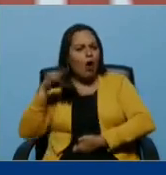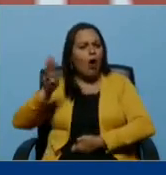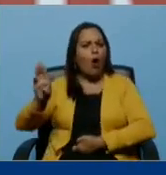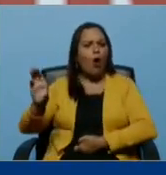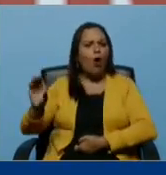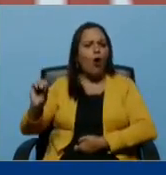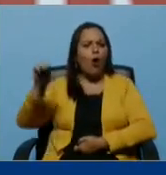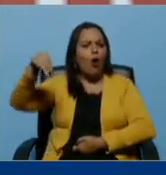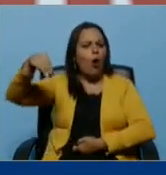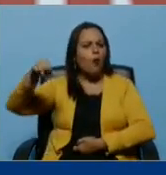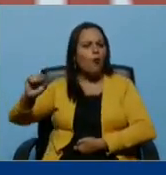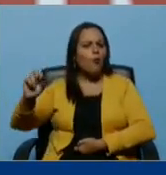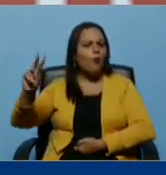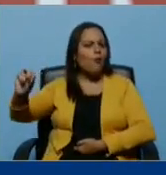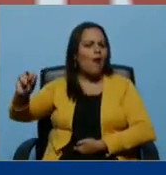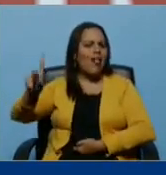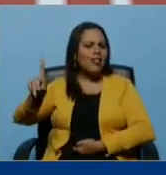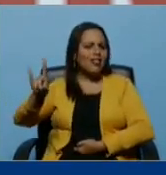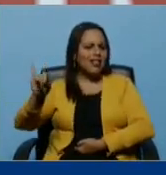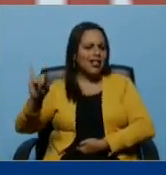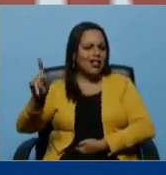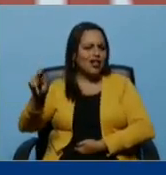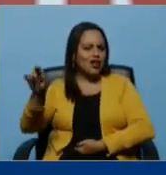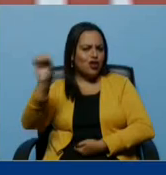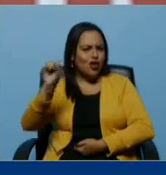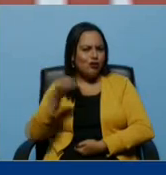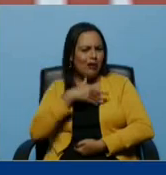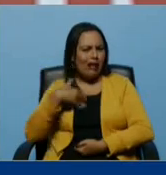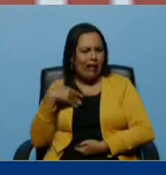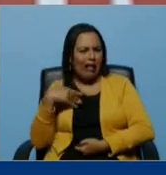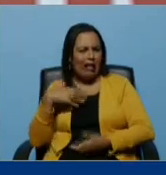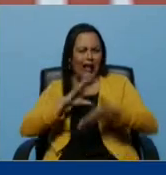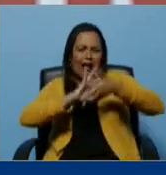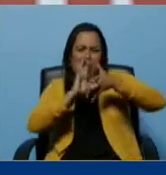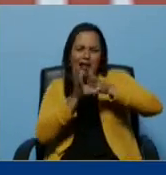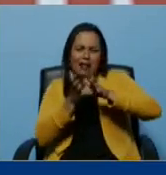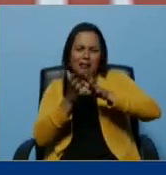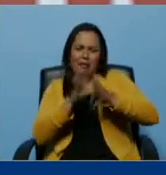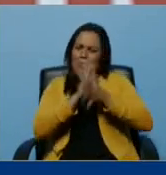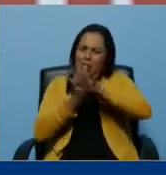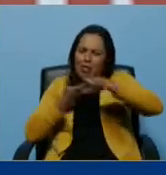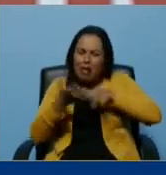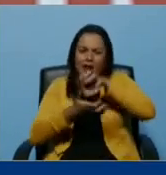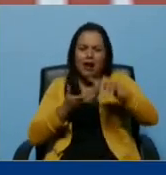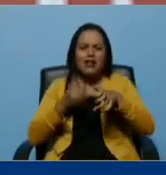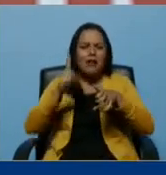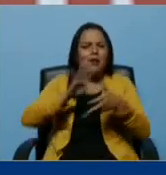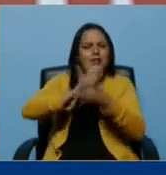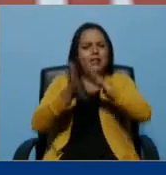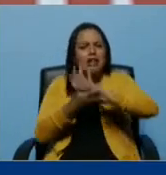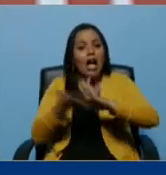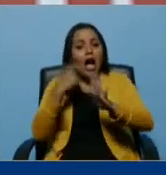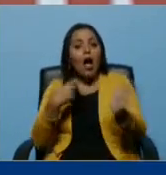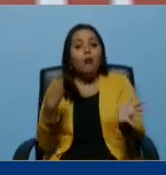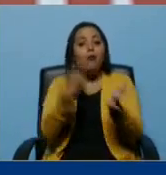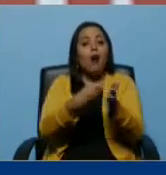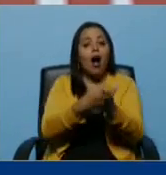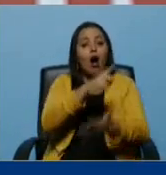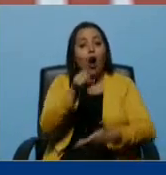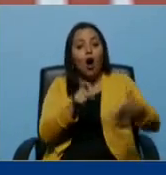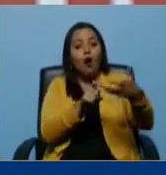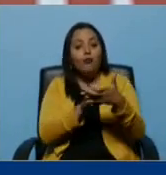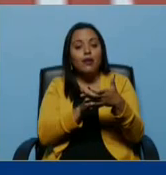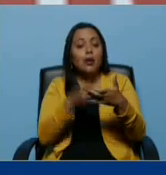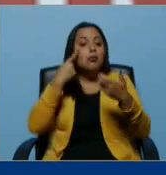extremismo, que se activaron para matar, para destruir, para quemar, fueron financiados en su totalidad bajo la fachada